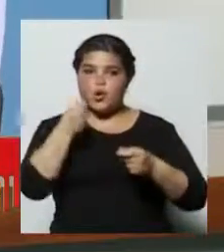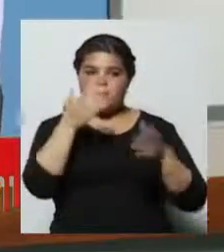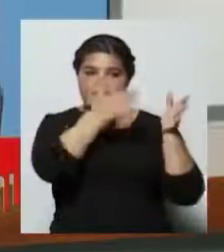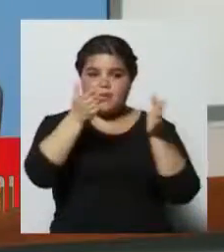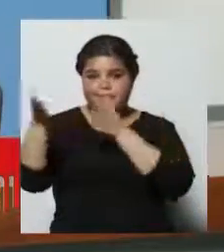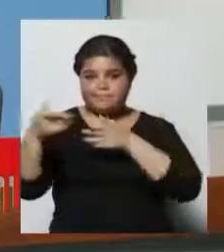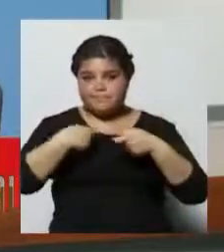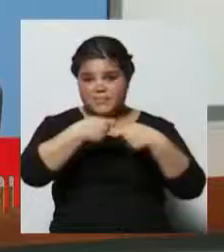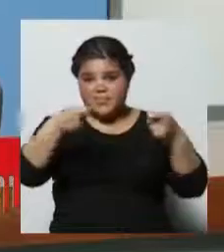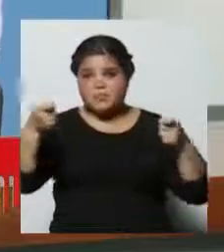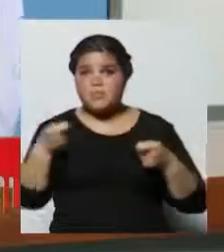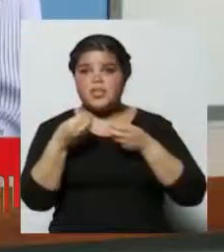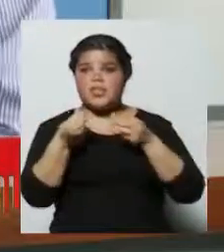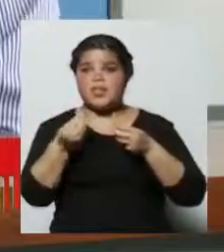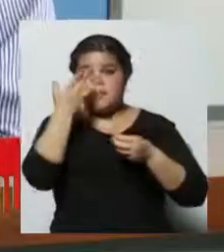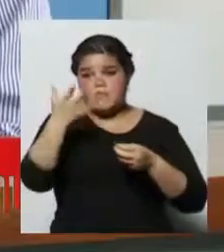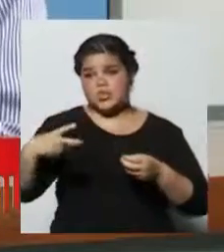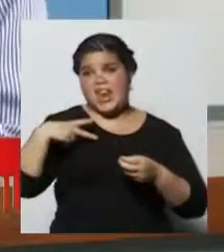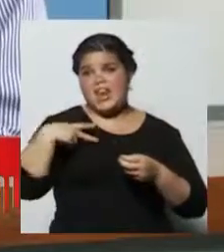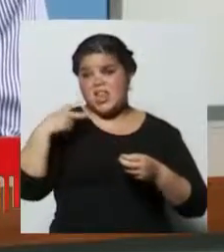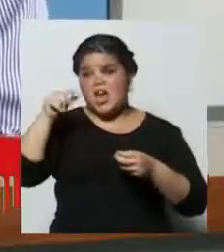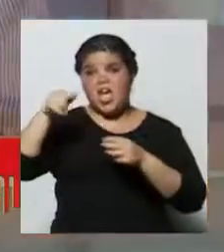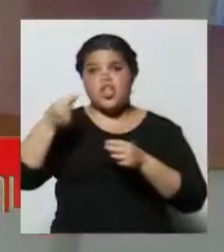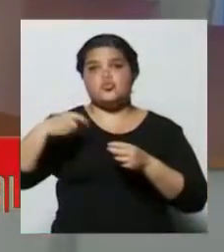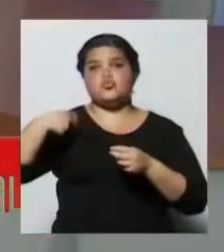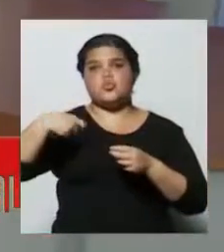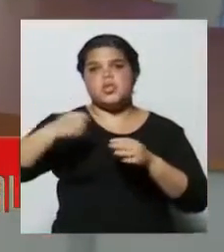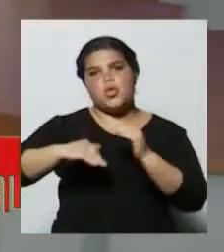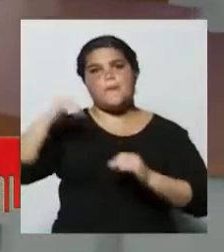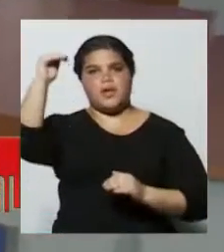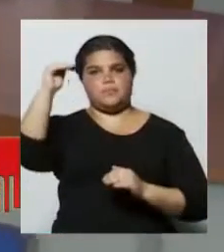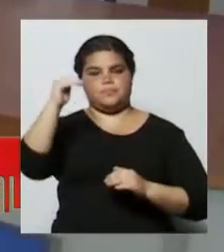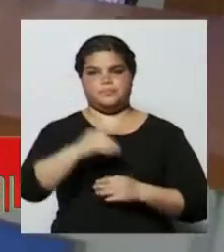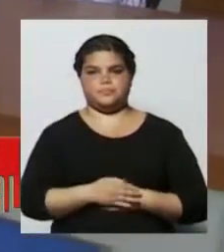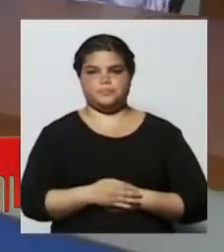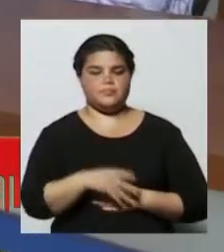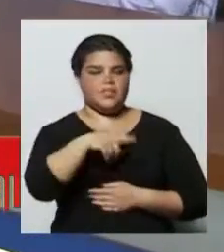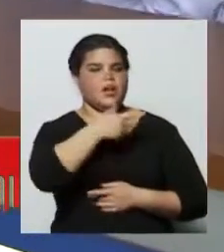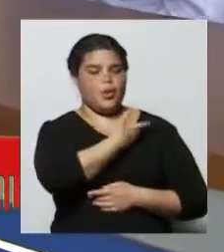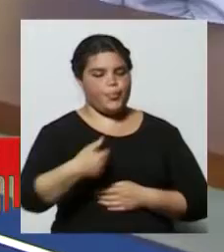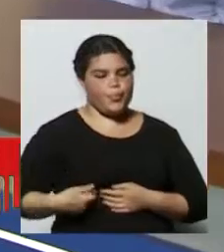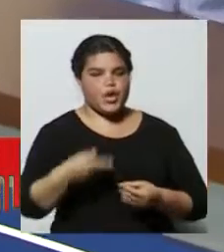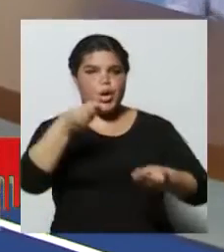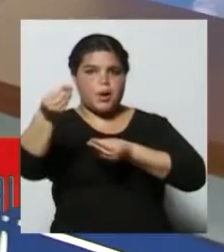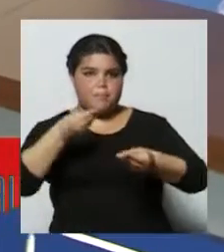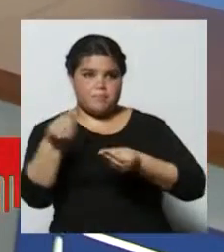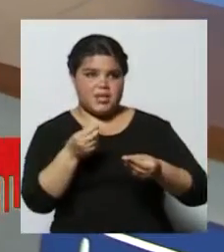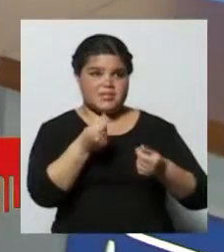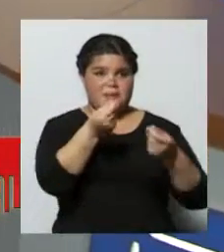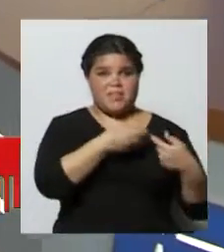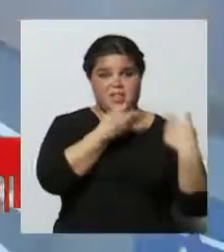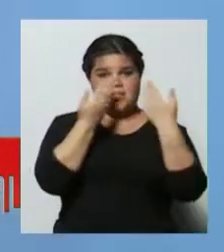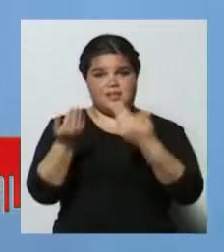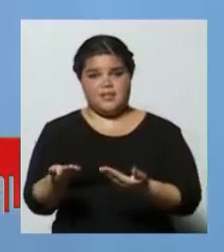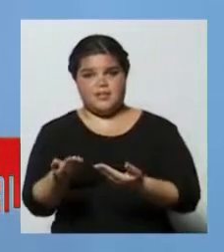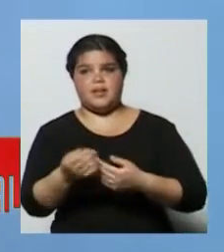recibiendo subsidio ha sido el decil más rico, ¿no? Claro. Sergio, en teoría, cuando el gobierno subsidia a las empresas, se baja la tarifa